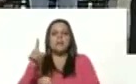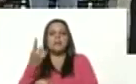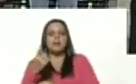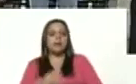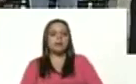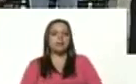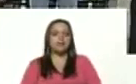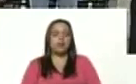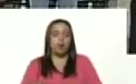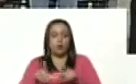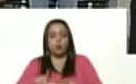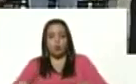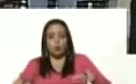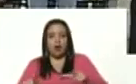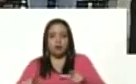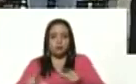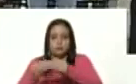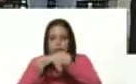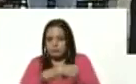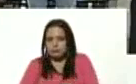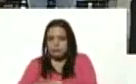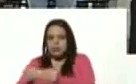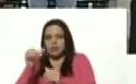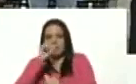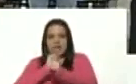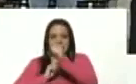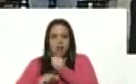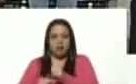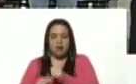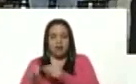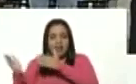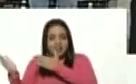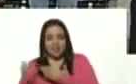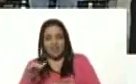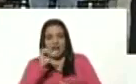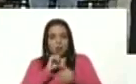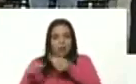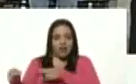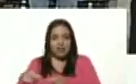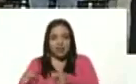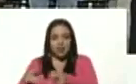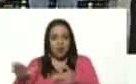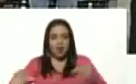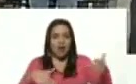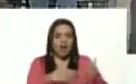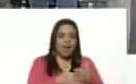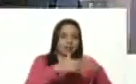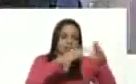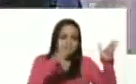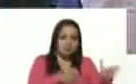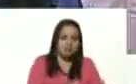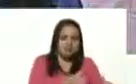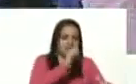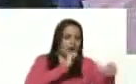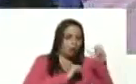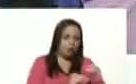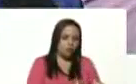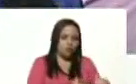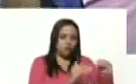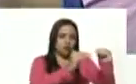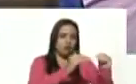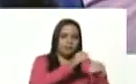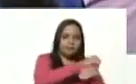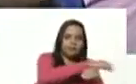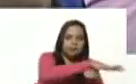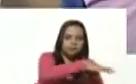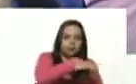acueducto moderno de agua que traía el agua desde el río Macarao hasta el tanque del Calvario para distribuirse en la ciudad de